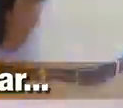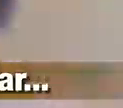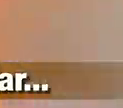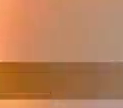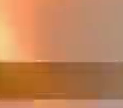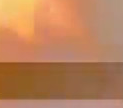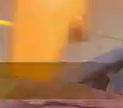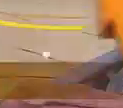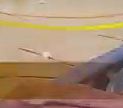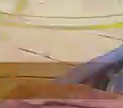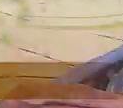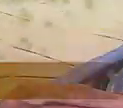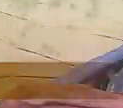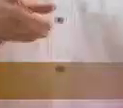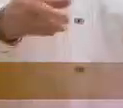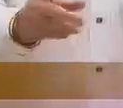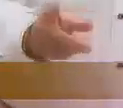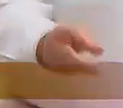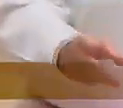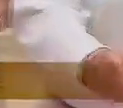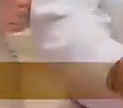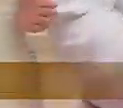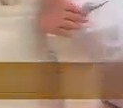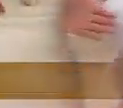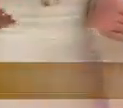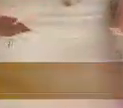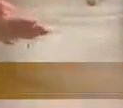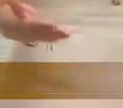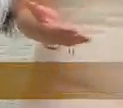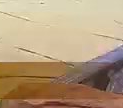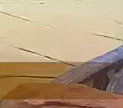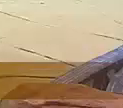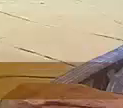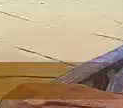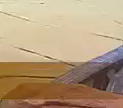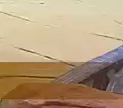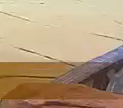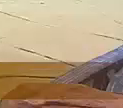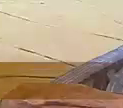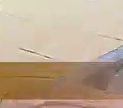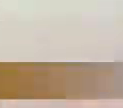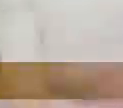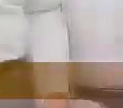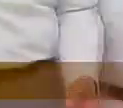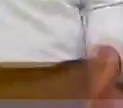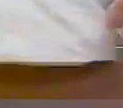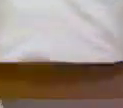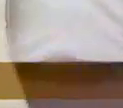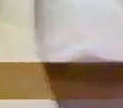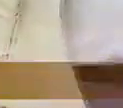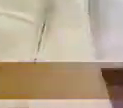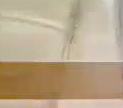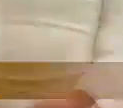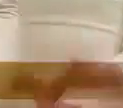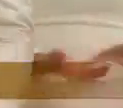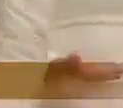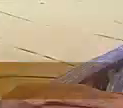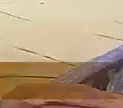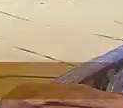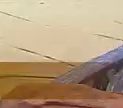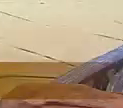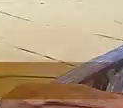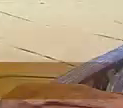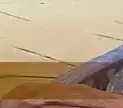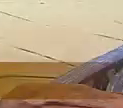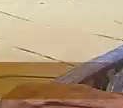cantar. Agradecido por mis amigos, agradecido por Jesucristo, agradecido vivir de nuevo,